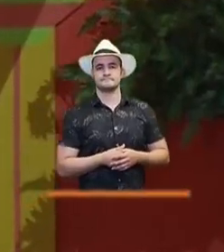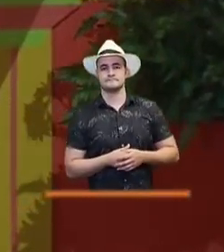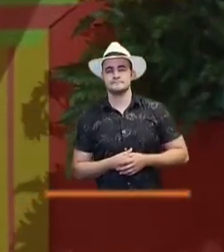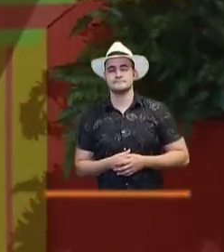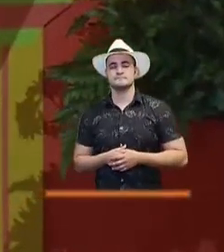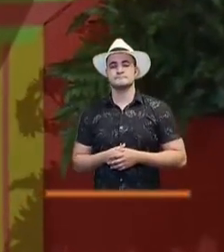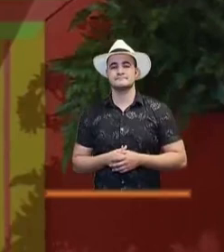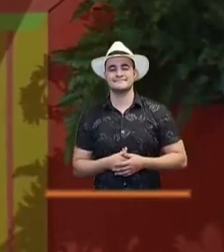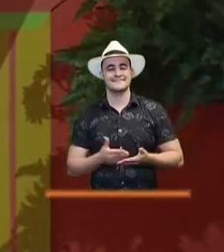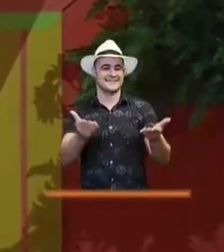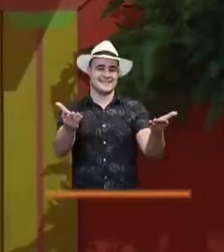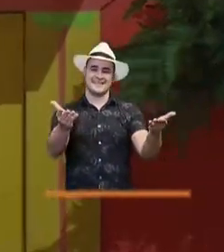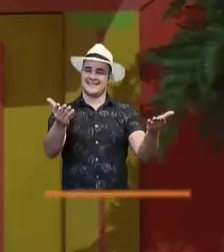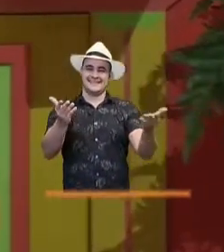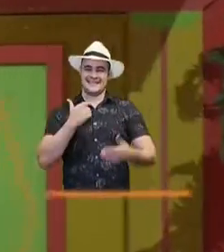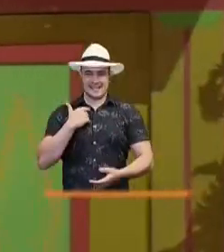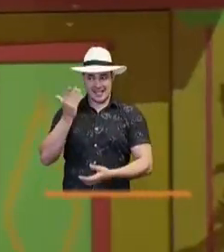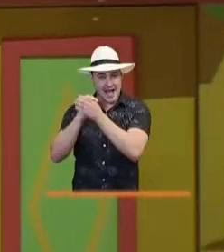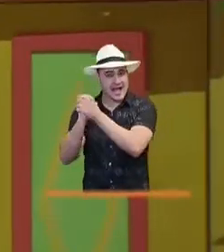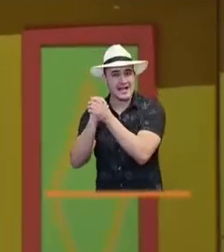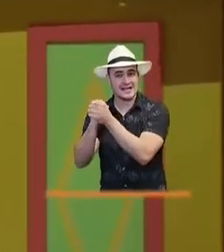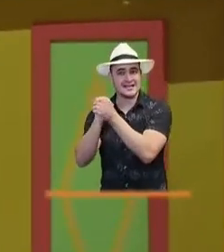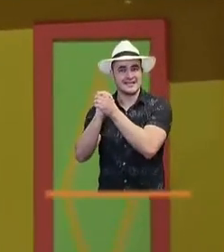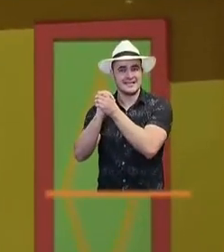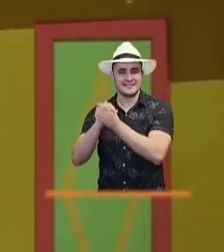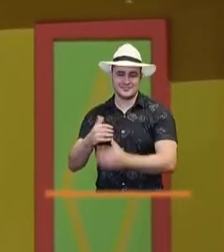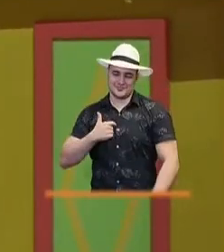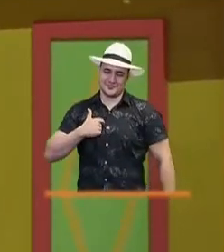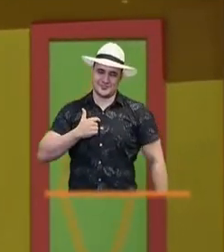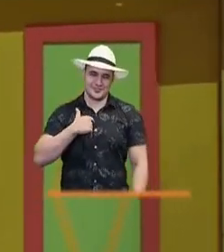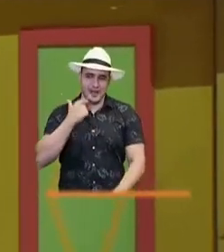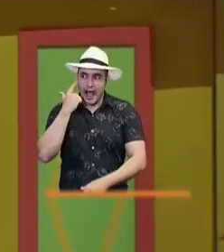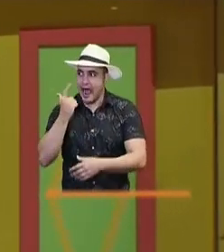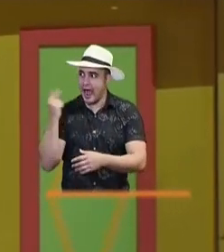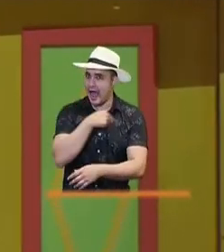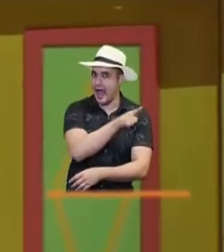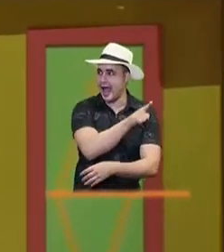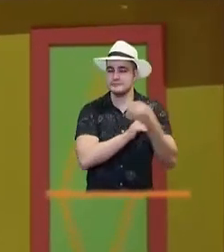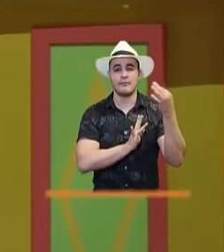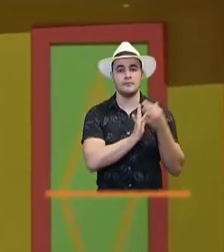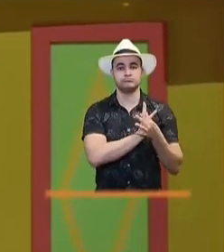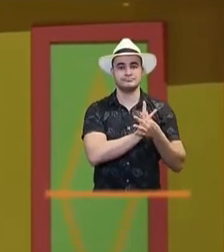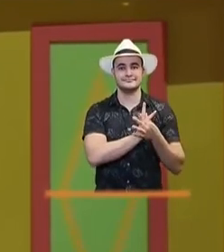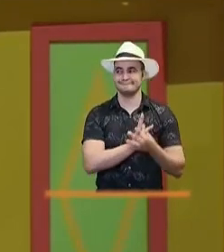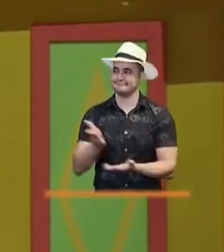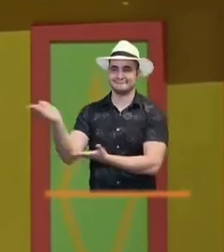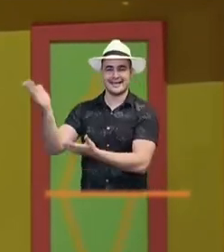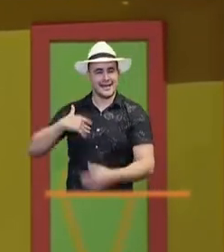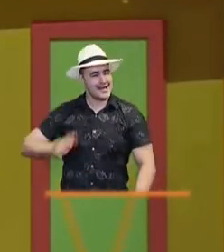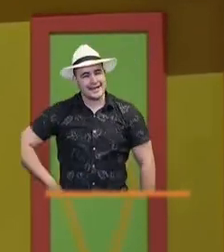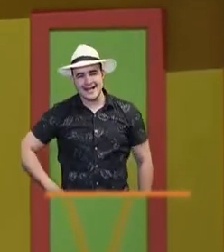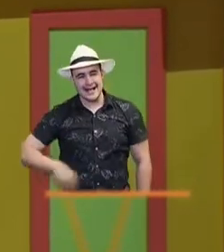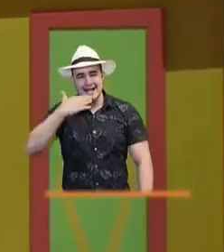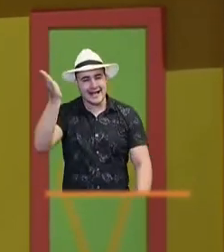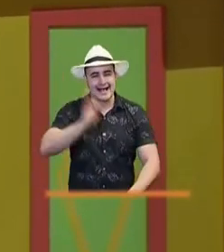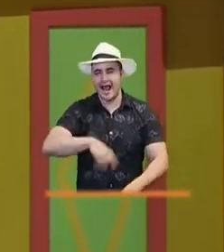Sepan que por un amigo es que estoy casado yo. Porque fue ese